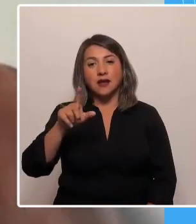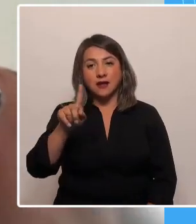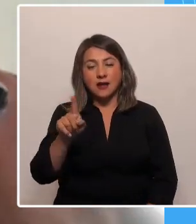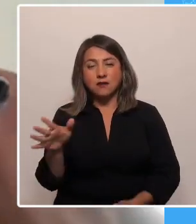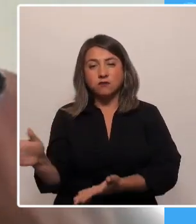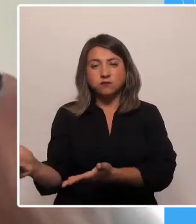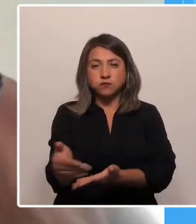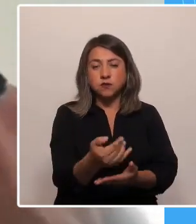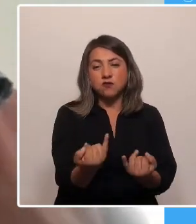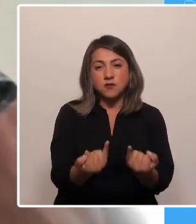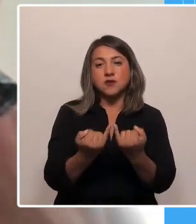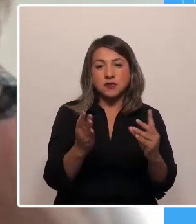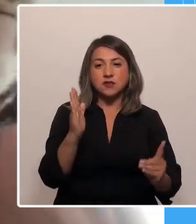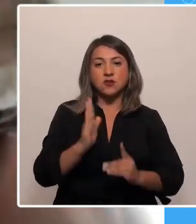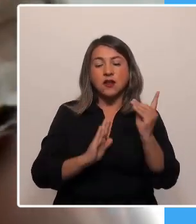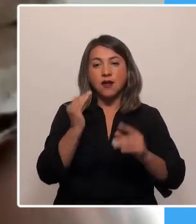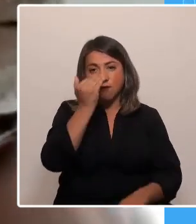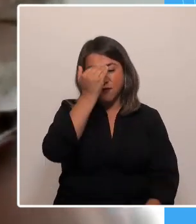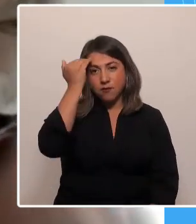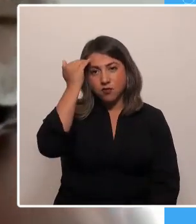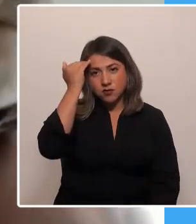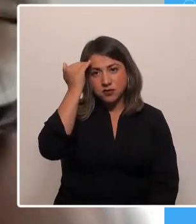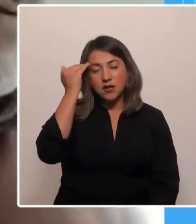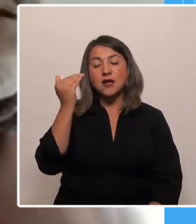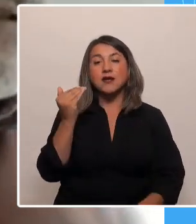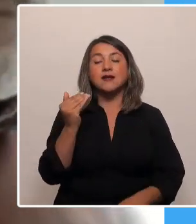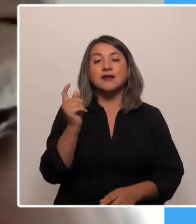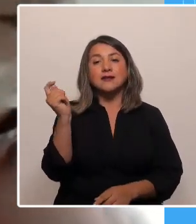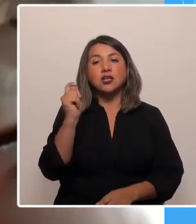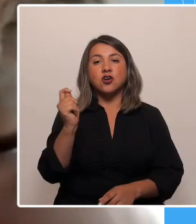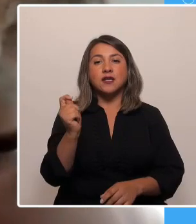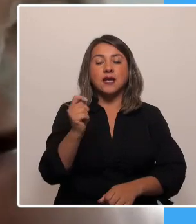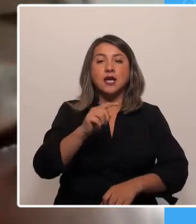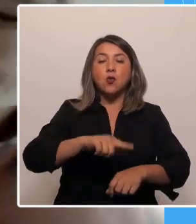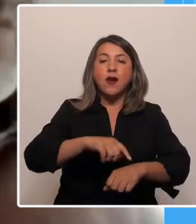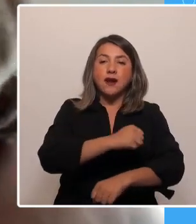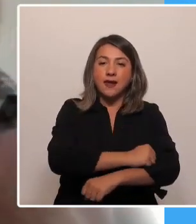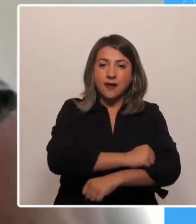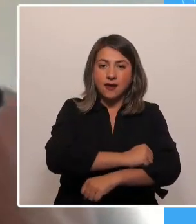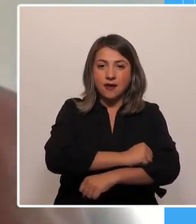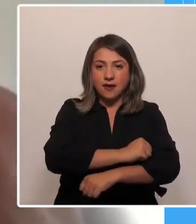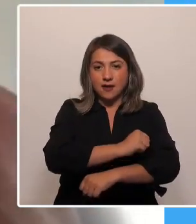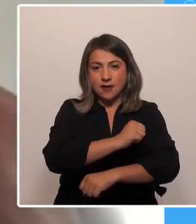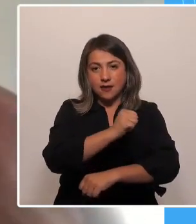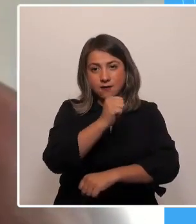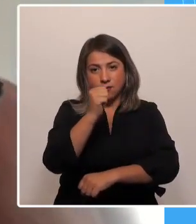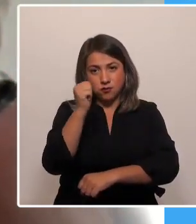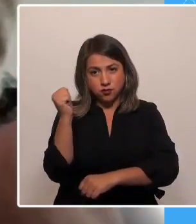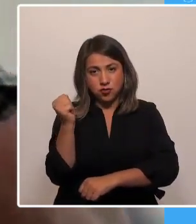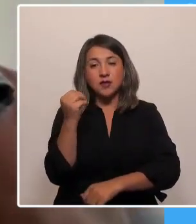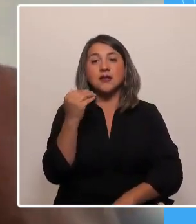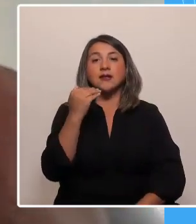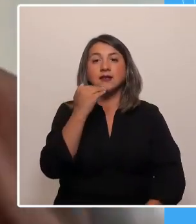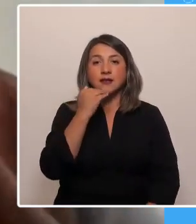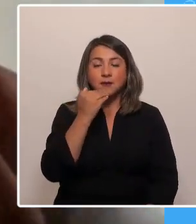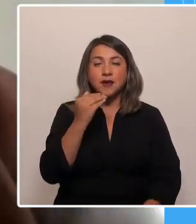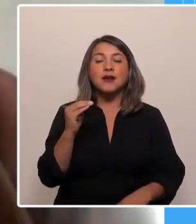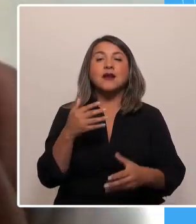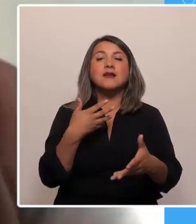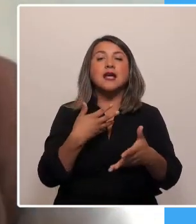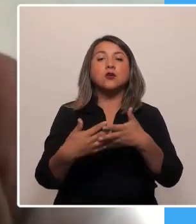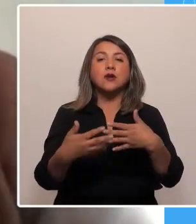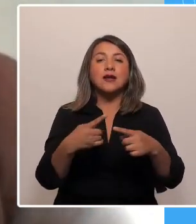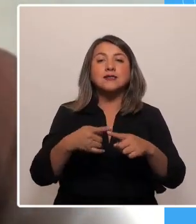para desarrollar la famosa teoría de la evolución, también se dio el tiempo para hacer reflexiones de naturaleza social. Y así